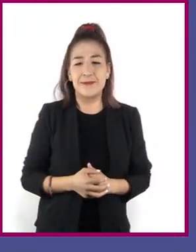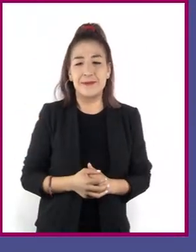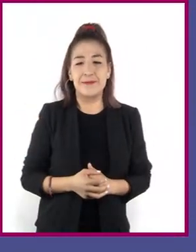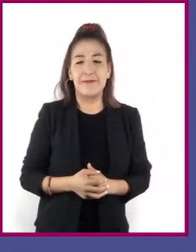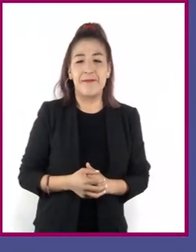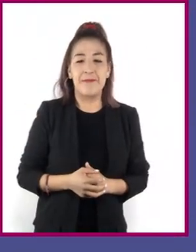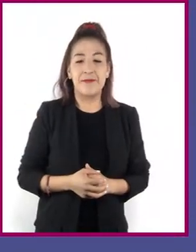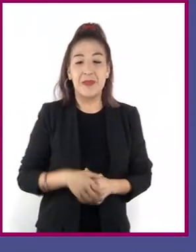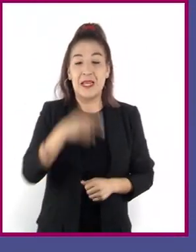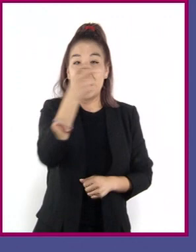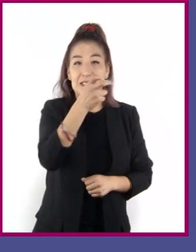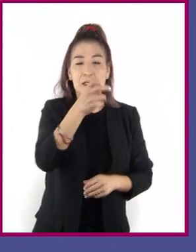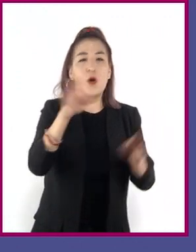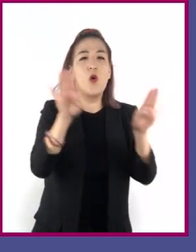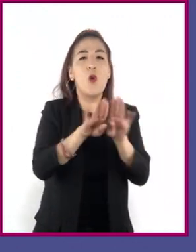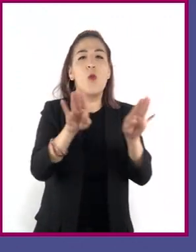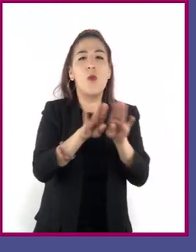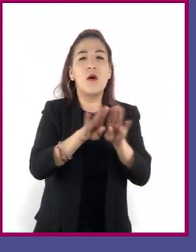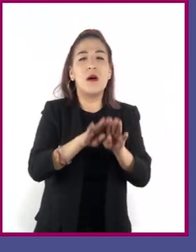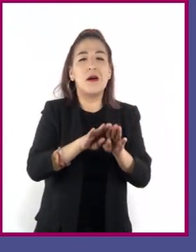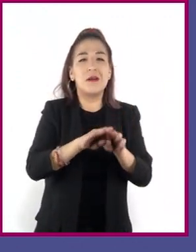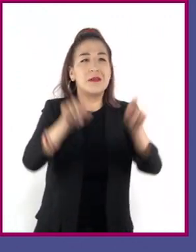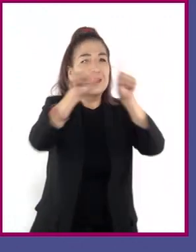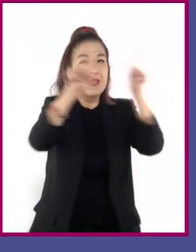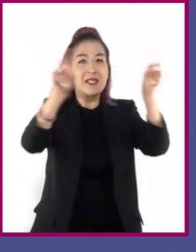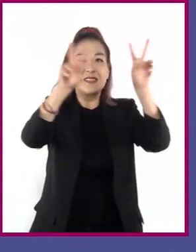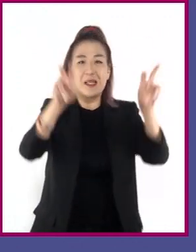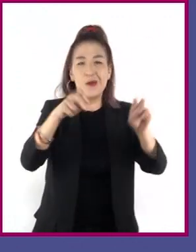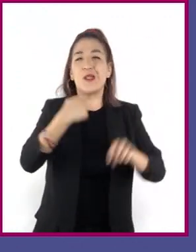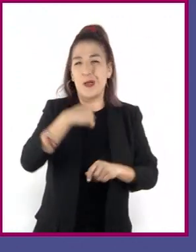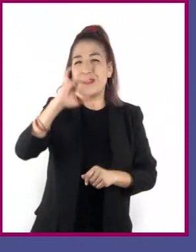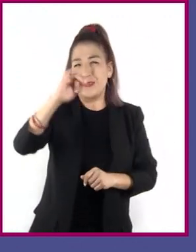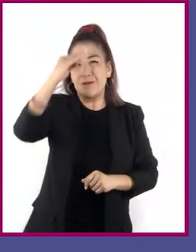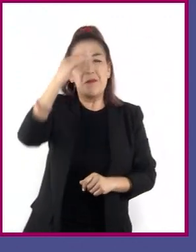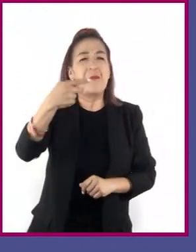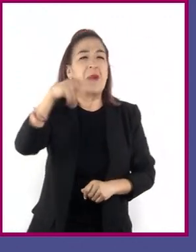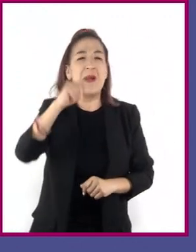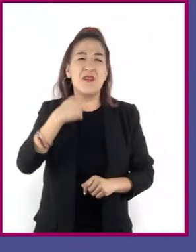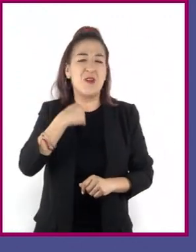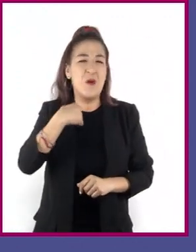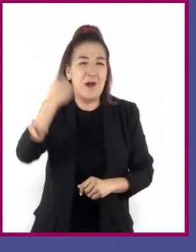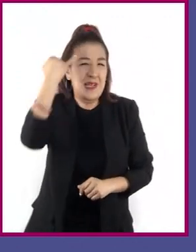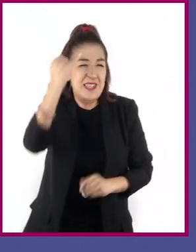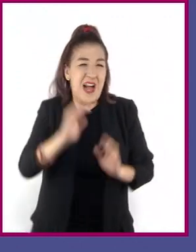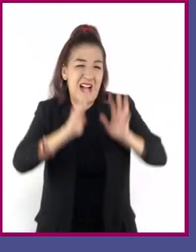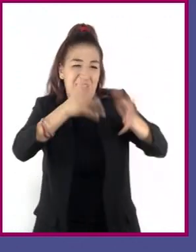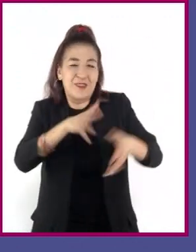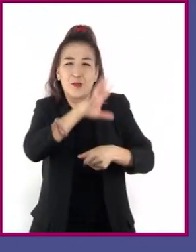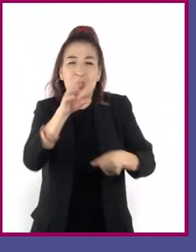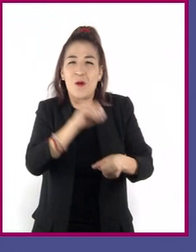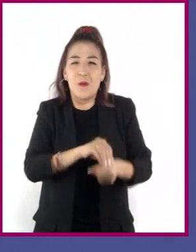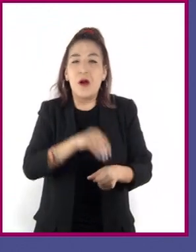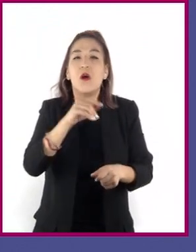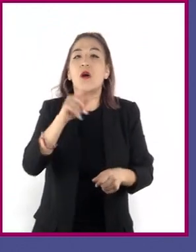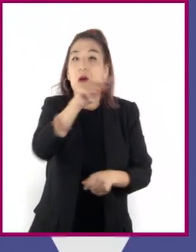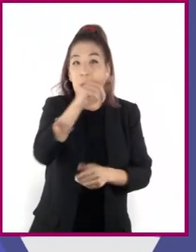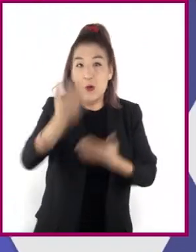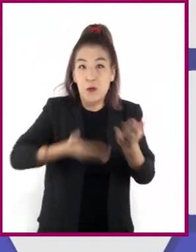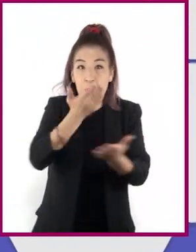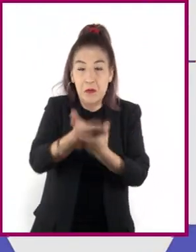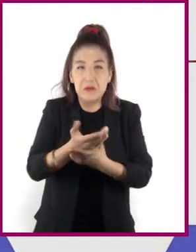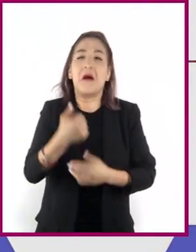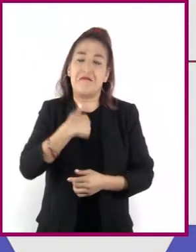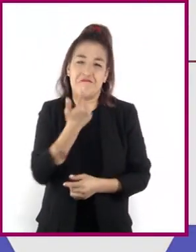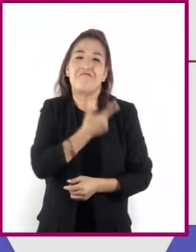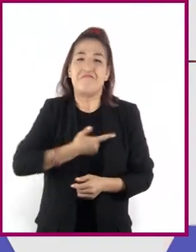lo del encabezado la verdad es que sí lo había pensado pero opté por dejar la idea completa la última opción que propone me gusta